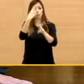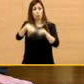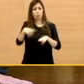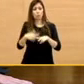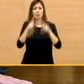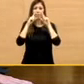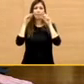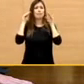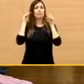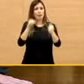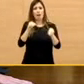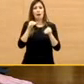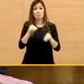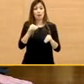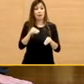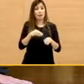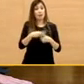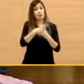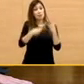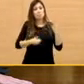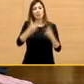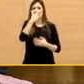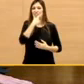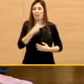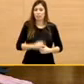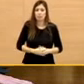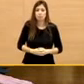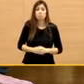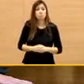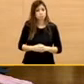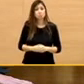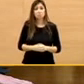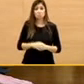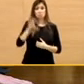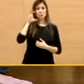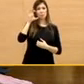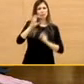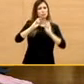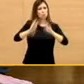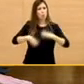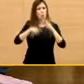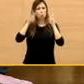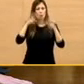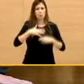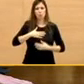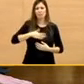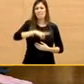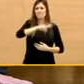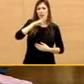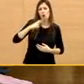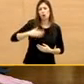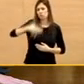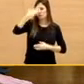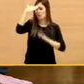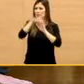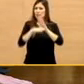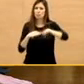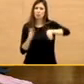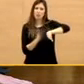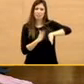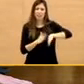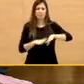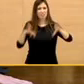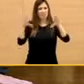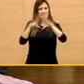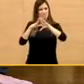camino más fácil. Creemos que necesitamos un nuevo país, un nuevo país con principios y valores de izquierdas, un país feminista, un país ecologista. Y se